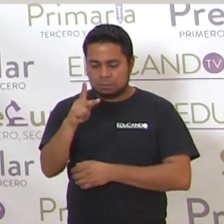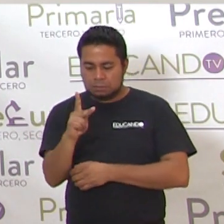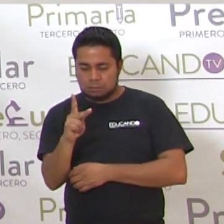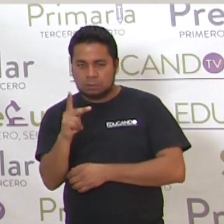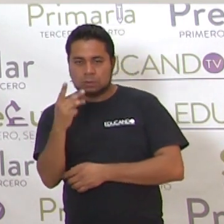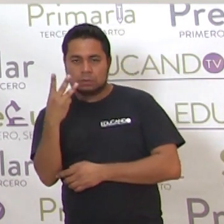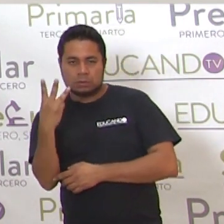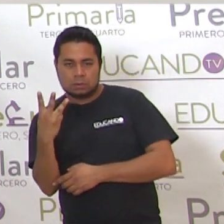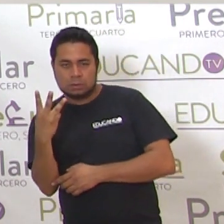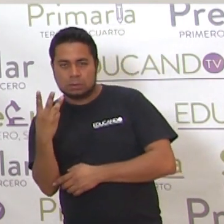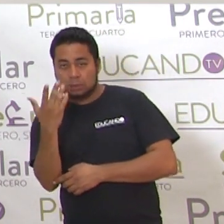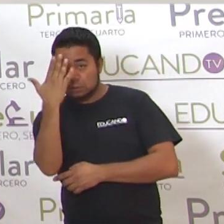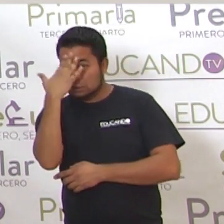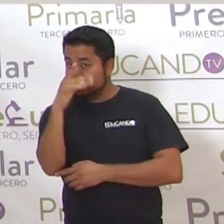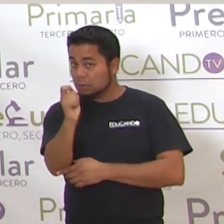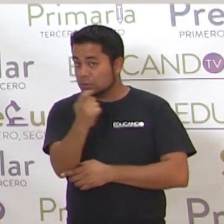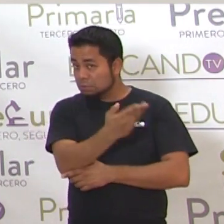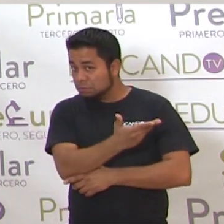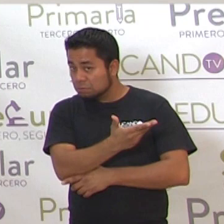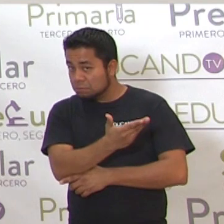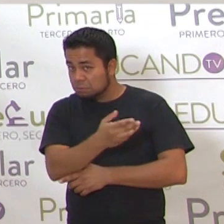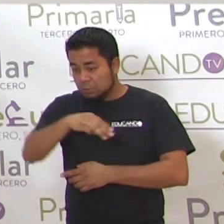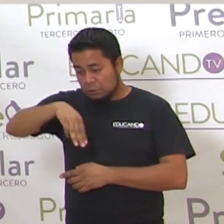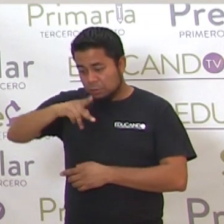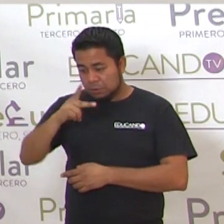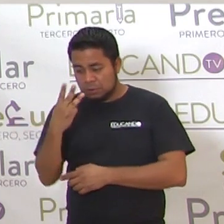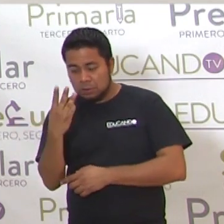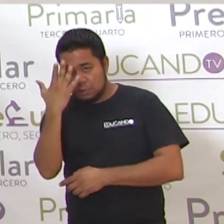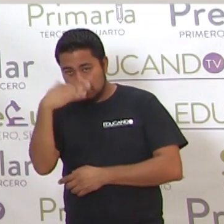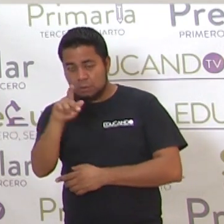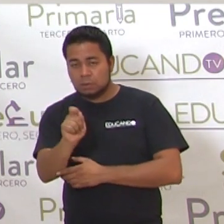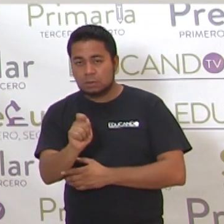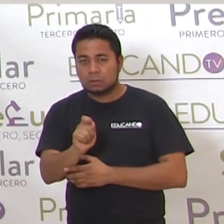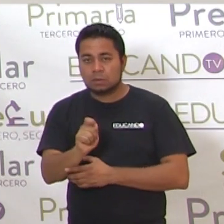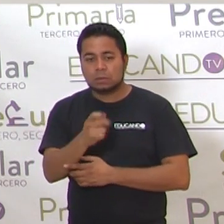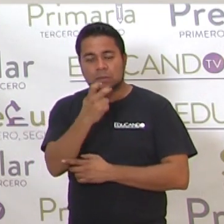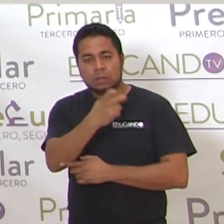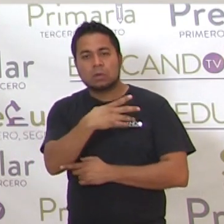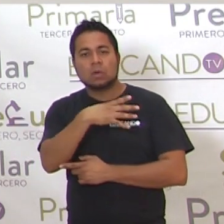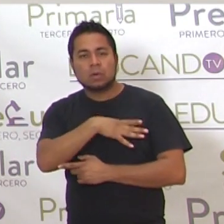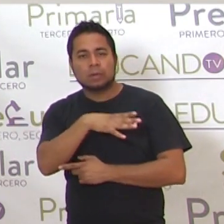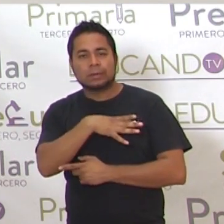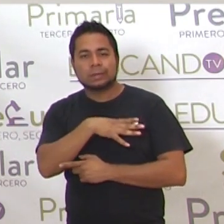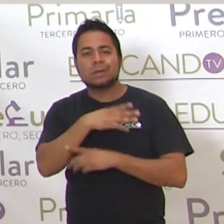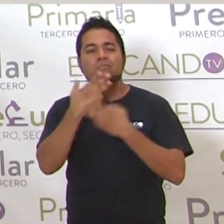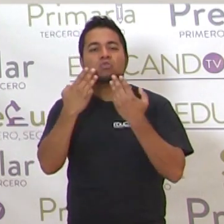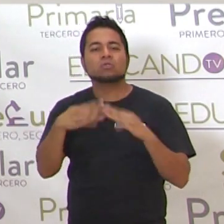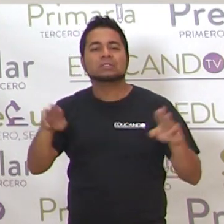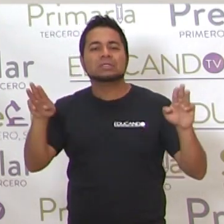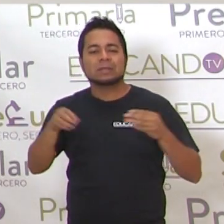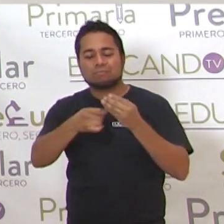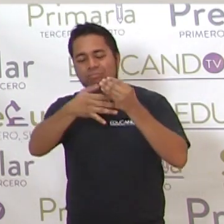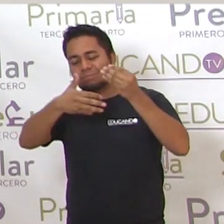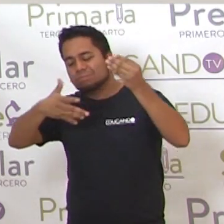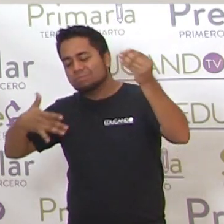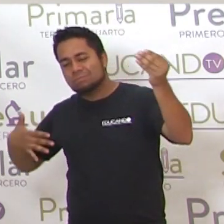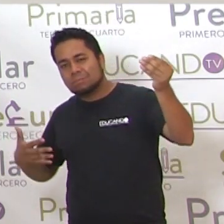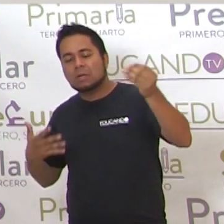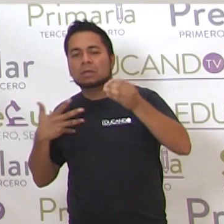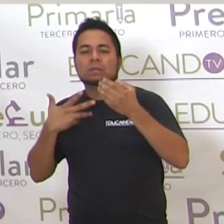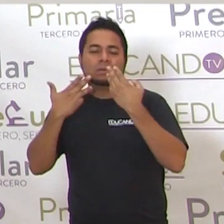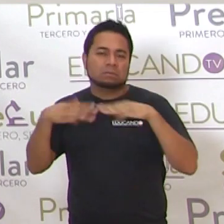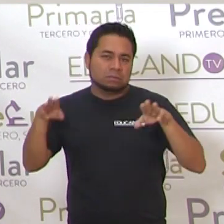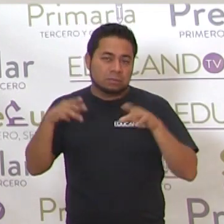tú sabes que son los mp3 son archivos de música bien que